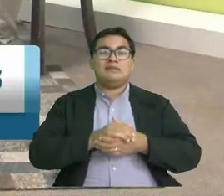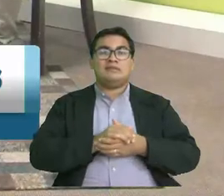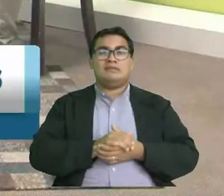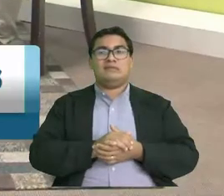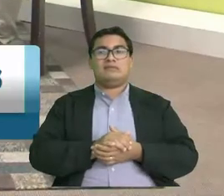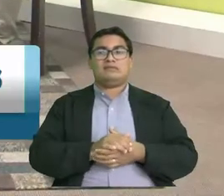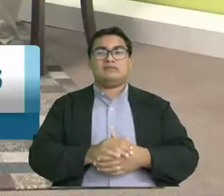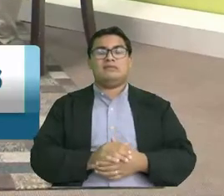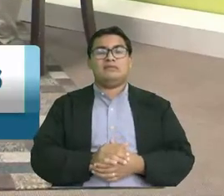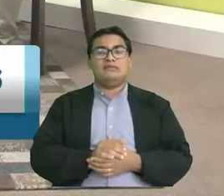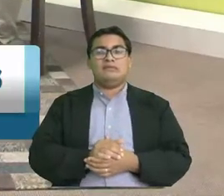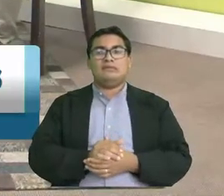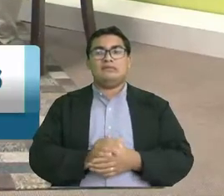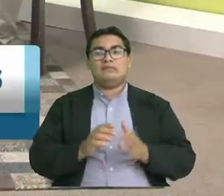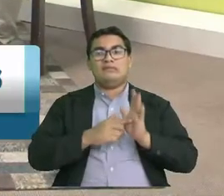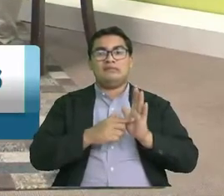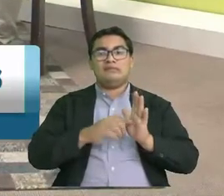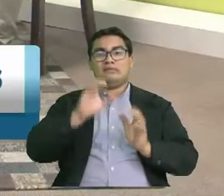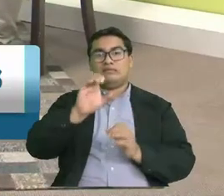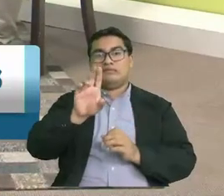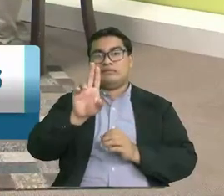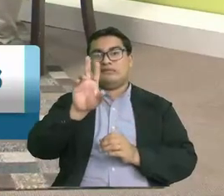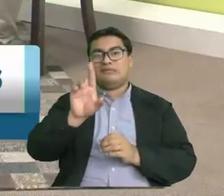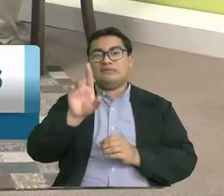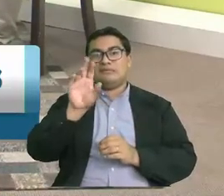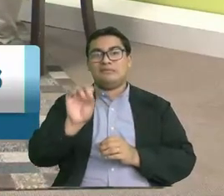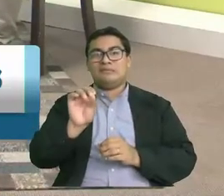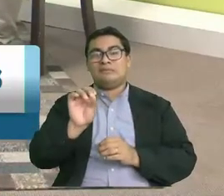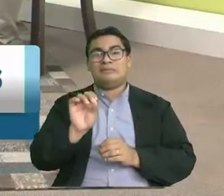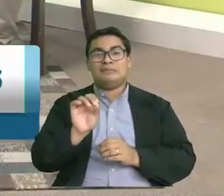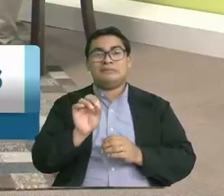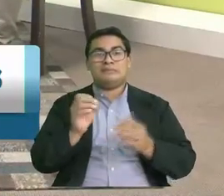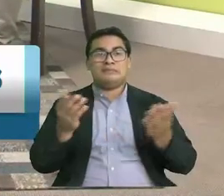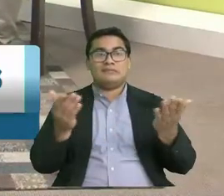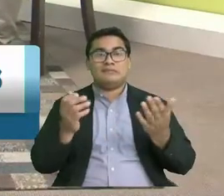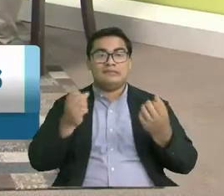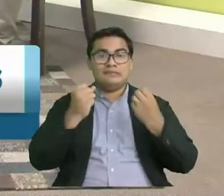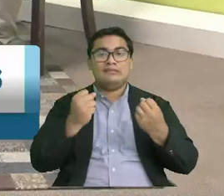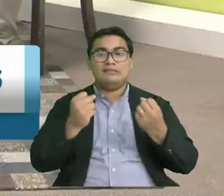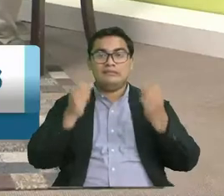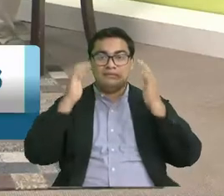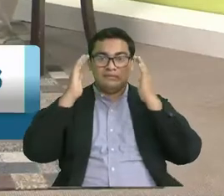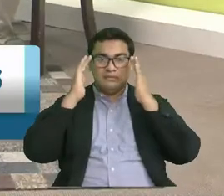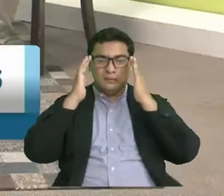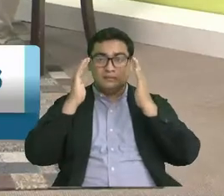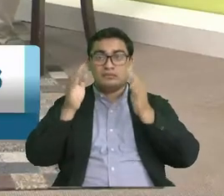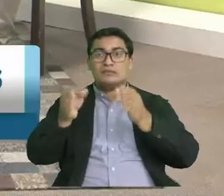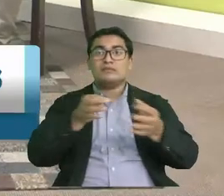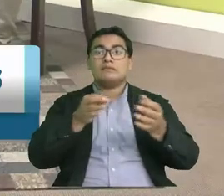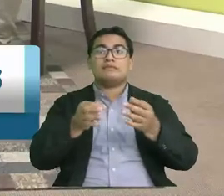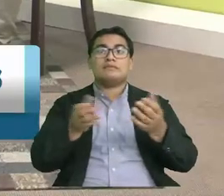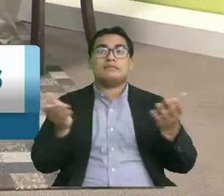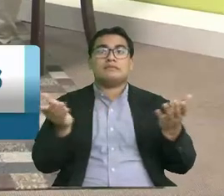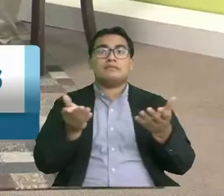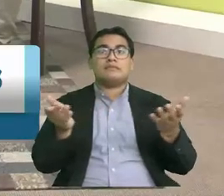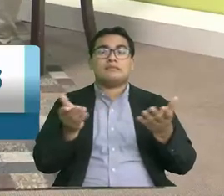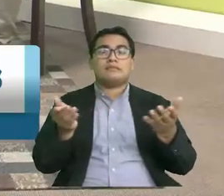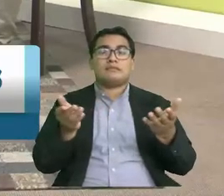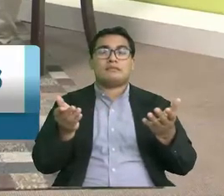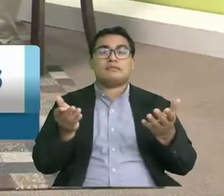más o menos. Sí, un cuero y también cueros. No cueros duros. Menciona rígidos. Incluso la literatura que los cueros deben